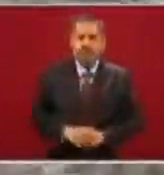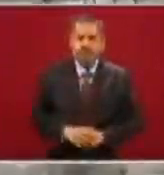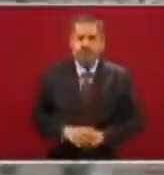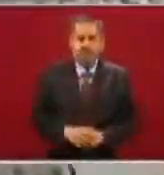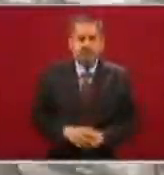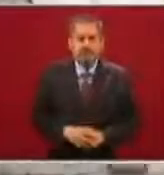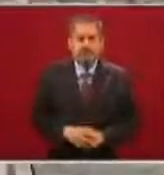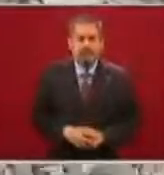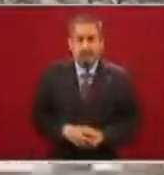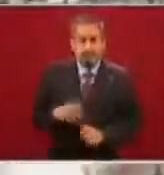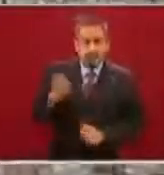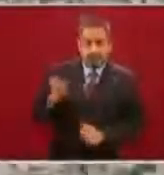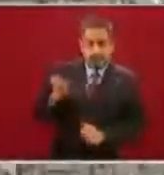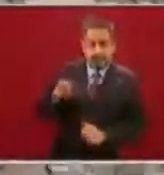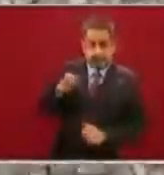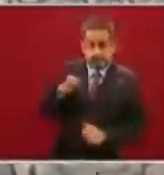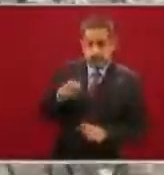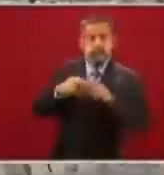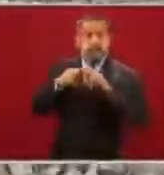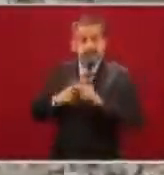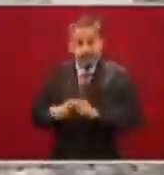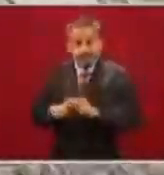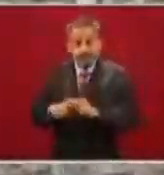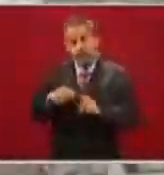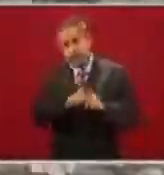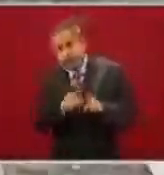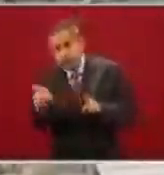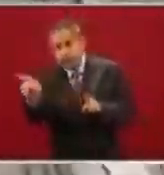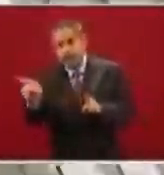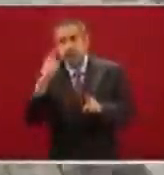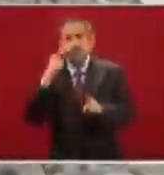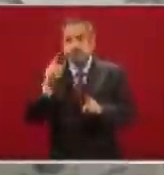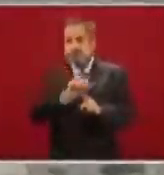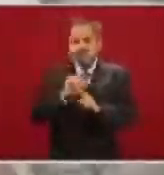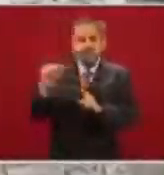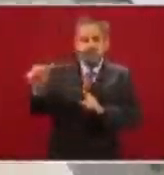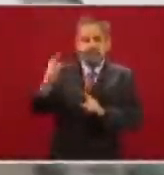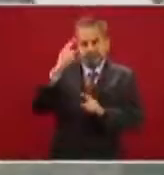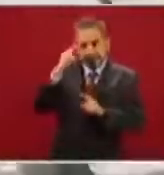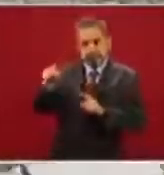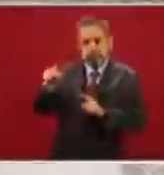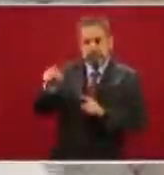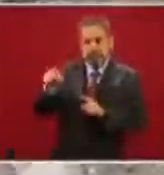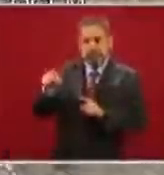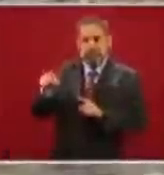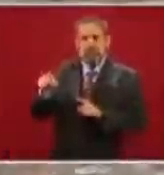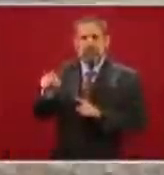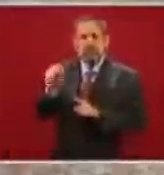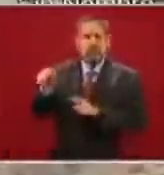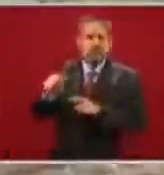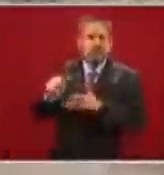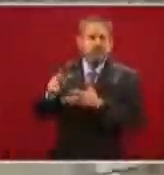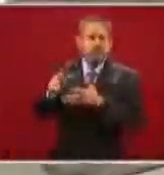En este punto ya se da inicio de la ruta existente del suburbano, ya esta es una desviación, es un